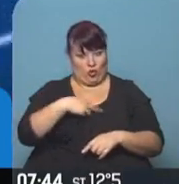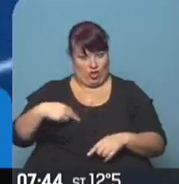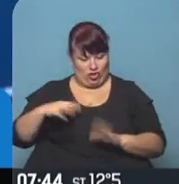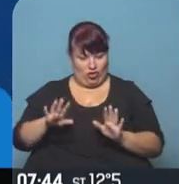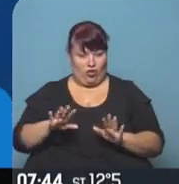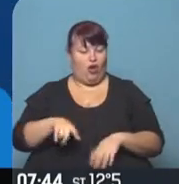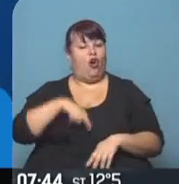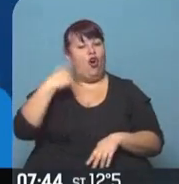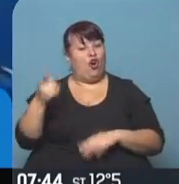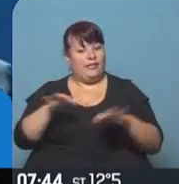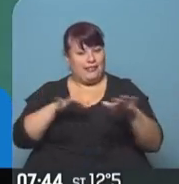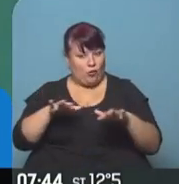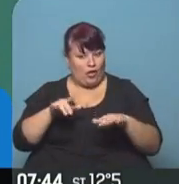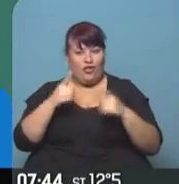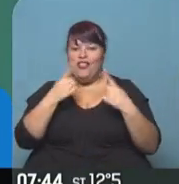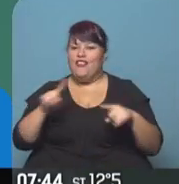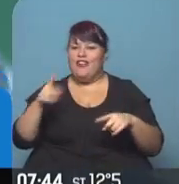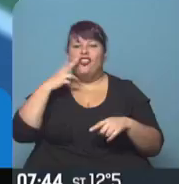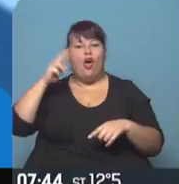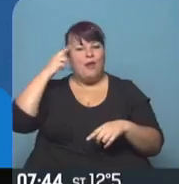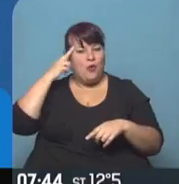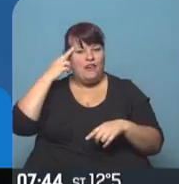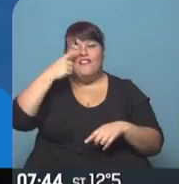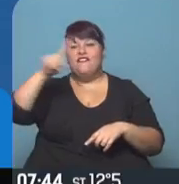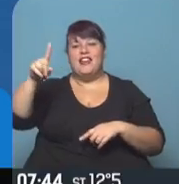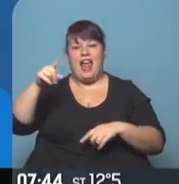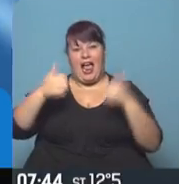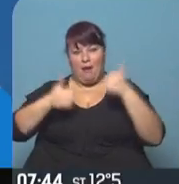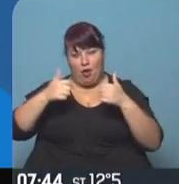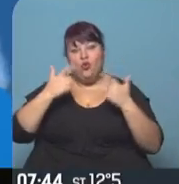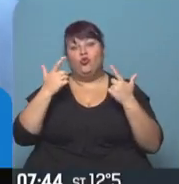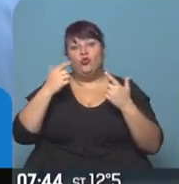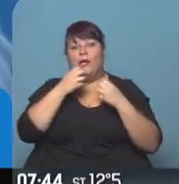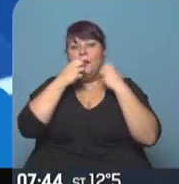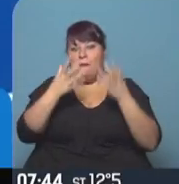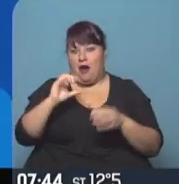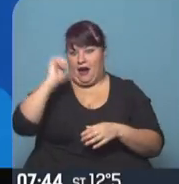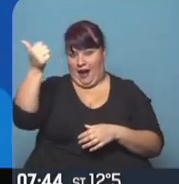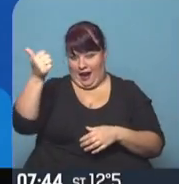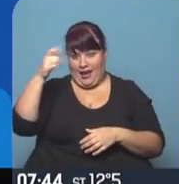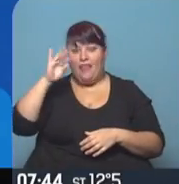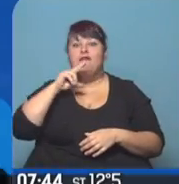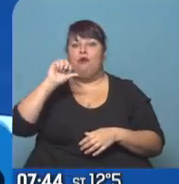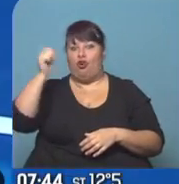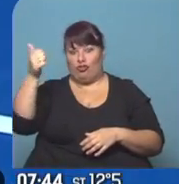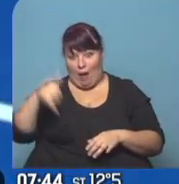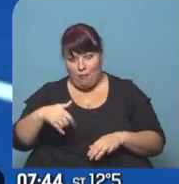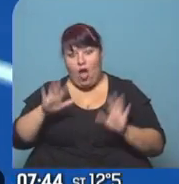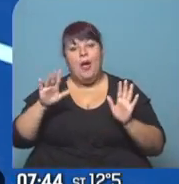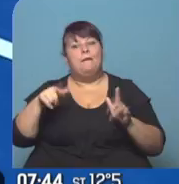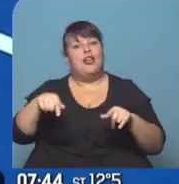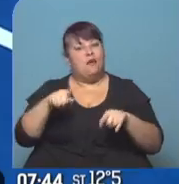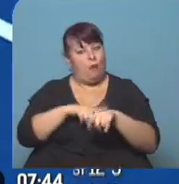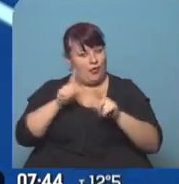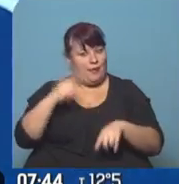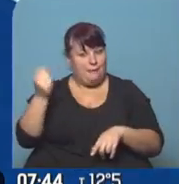Federer, en otra instancia, no como en 2009, definiendo ese torneo que, por suerte, pudo levantar Juan Martín, pero en una instancia